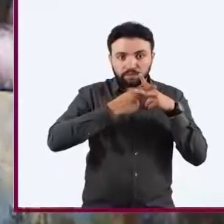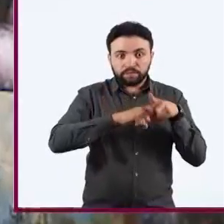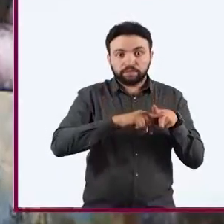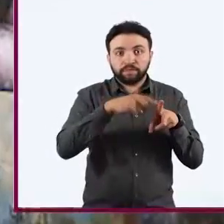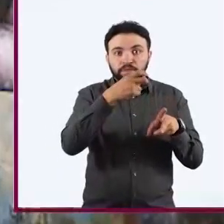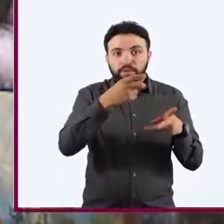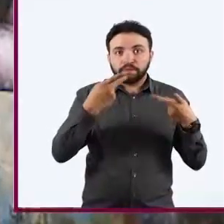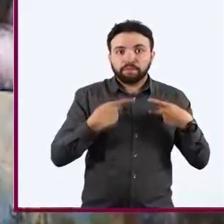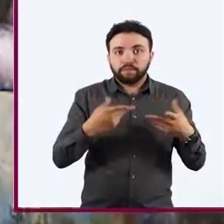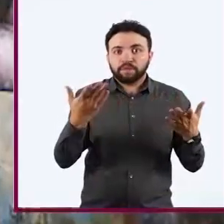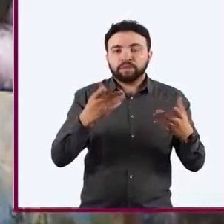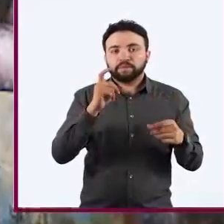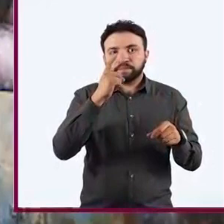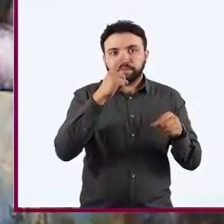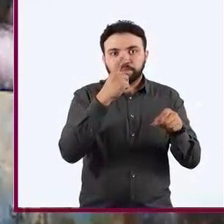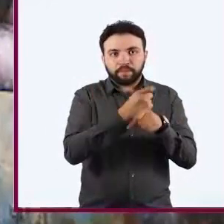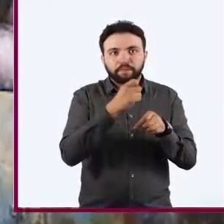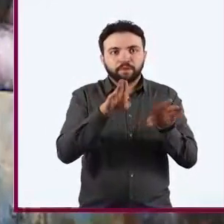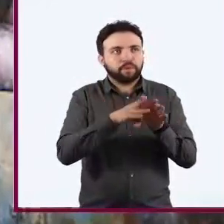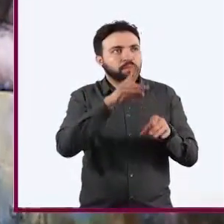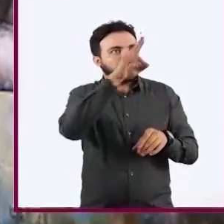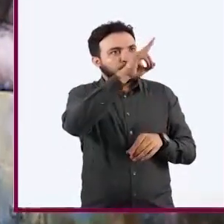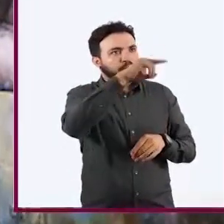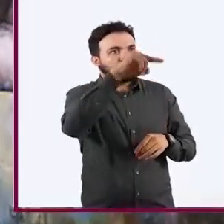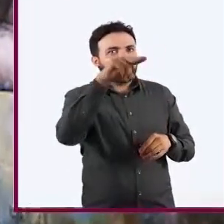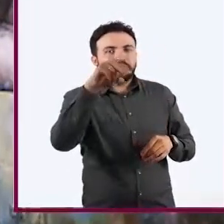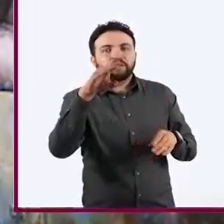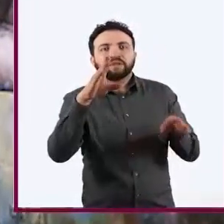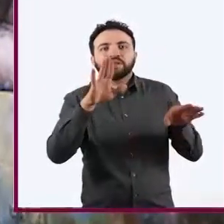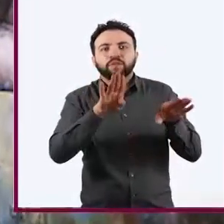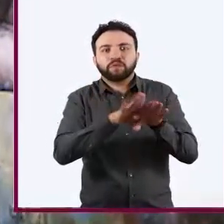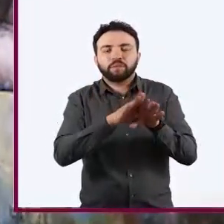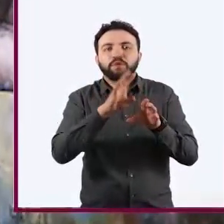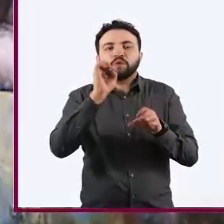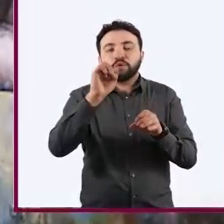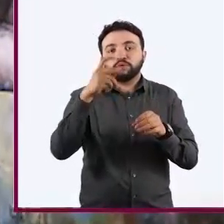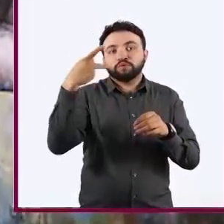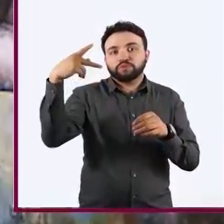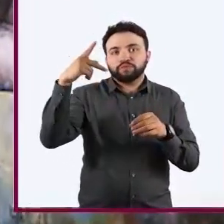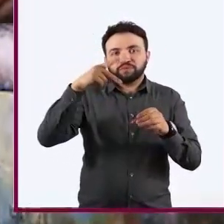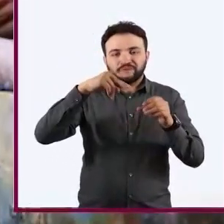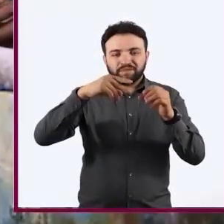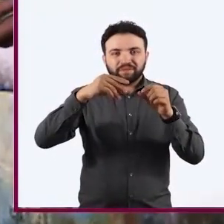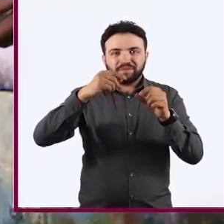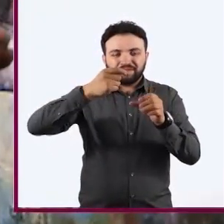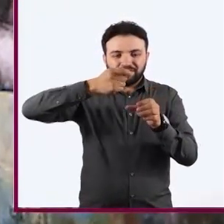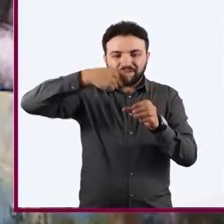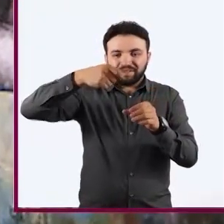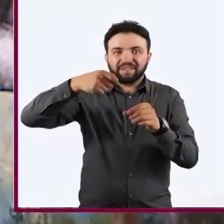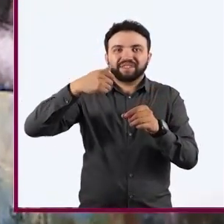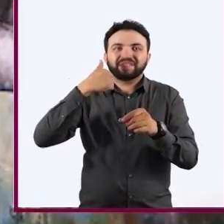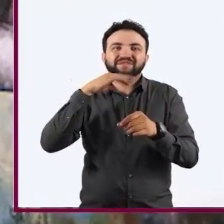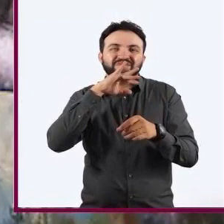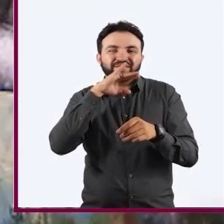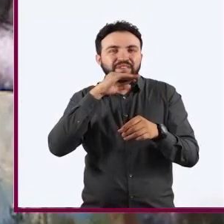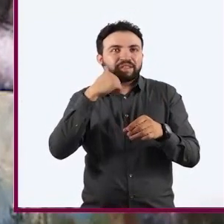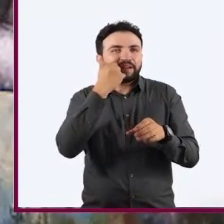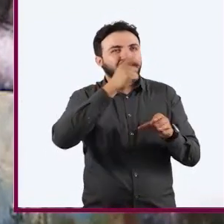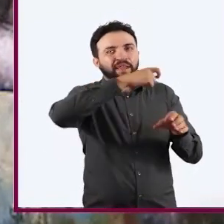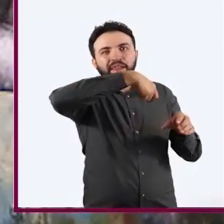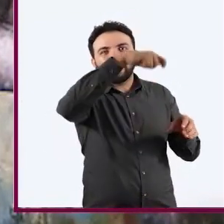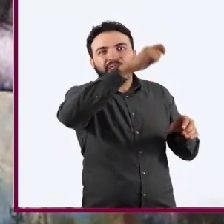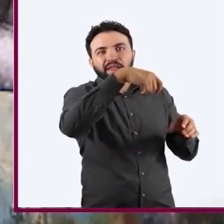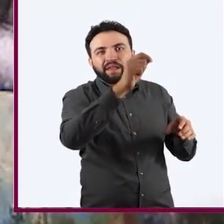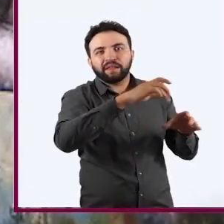Se cree que en un inicio, Clausel usaba las paredes de su estudio para hacer pruebas de color o quitar el exceso de pintura de sus pinceles